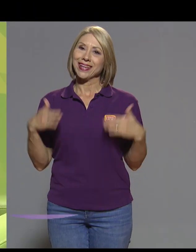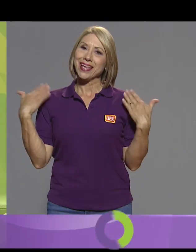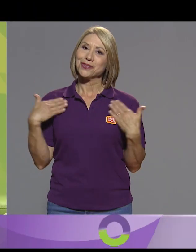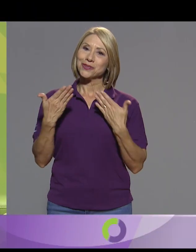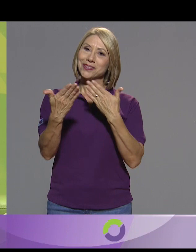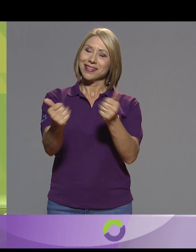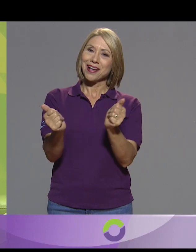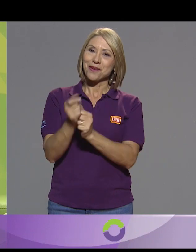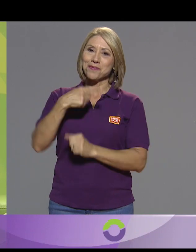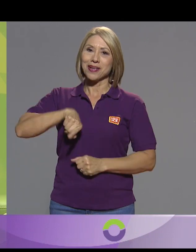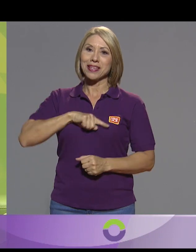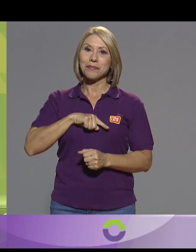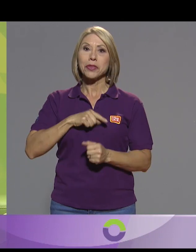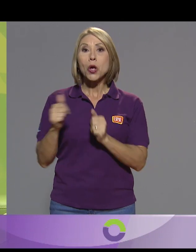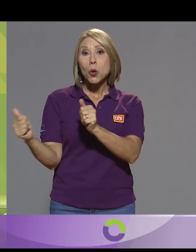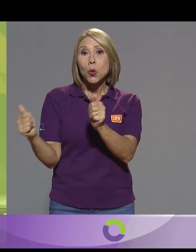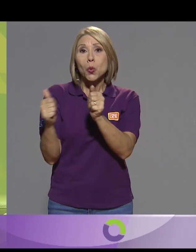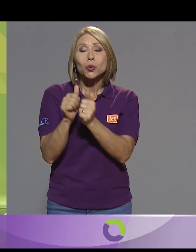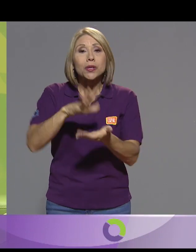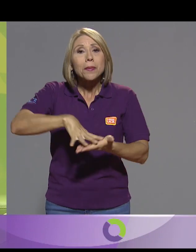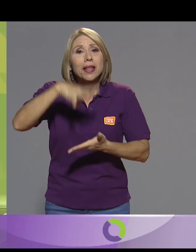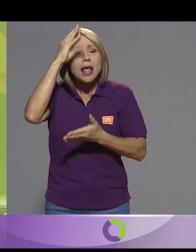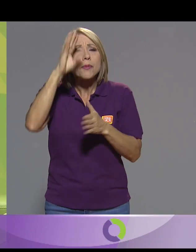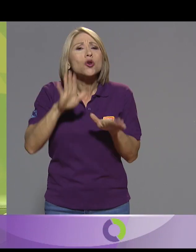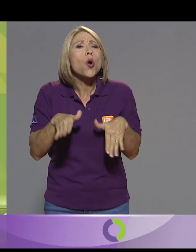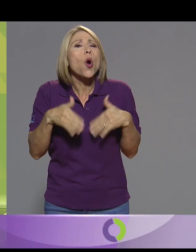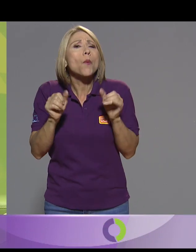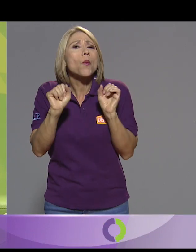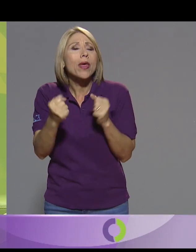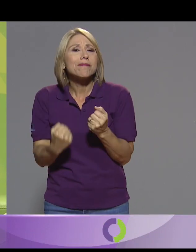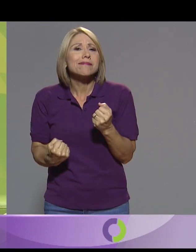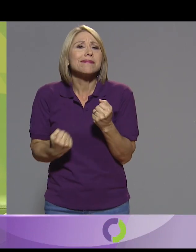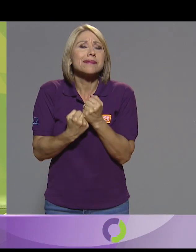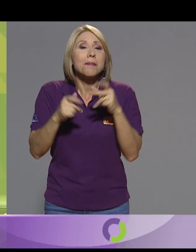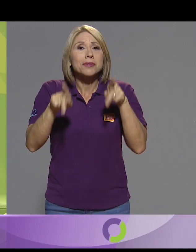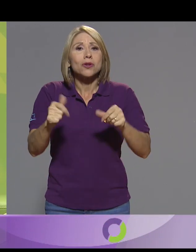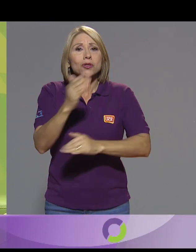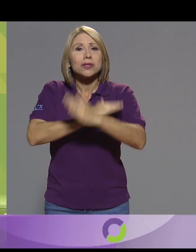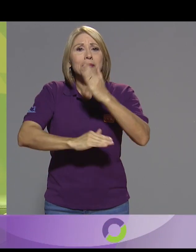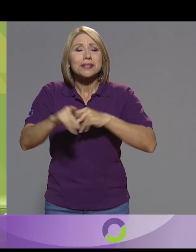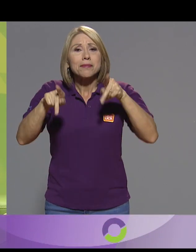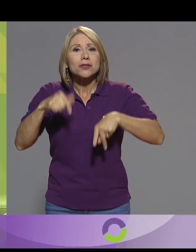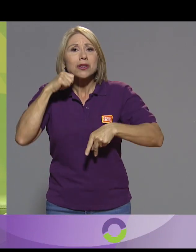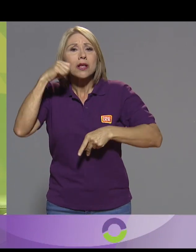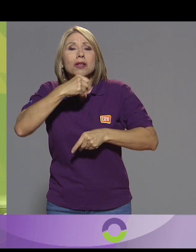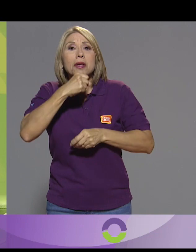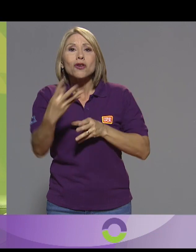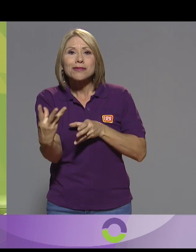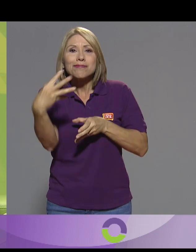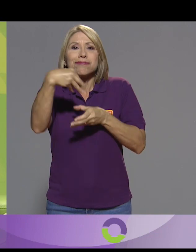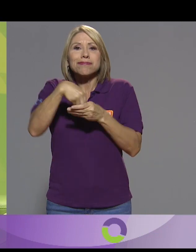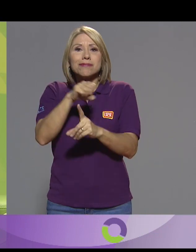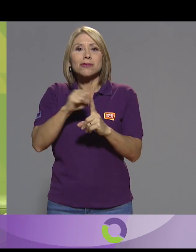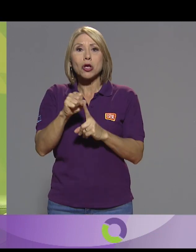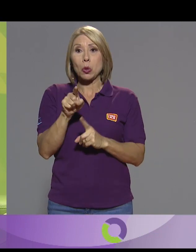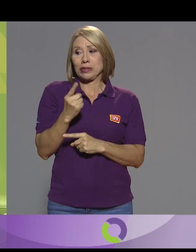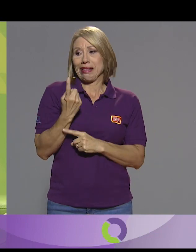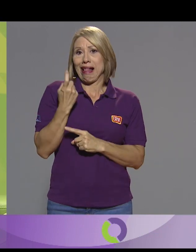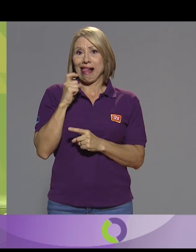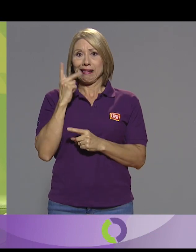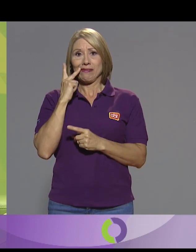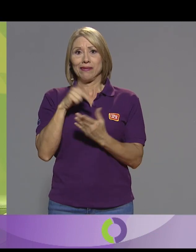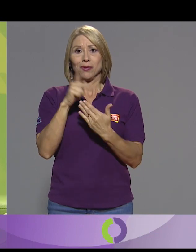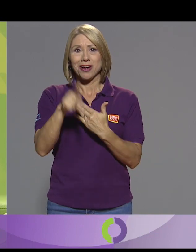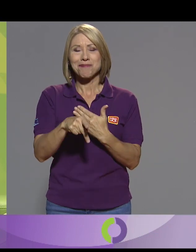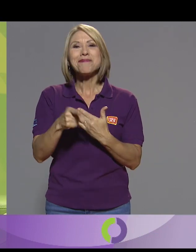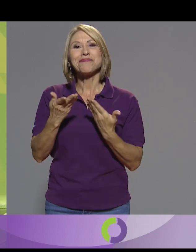qué gusto que nos acompañe aprendamos juntos cómo aportar a la inclusión de las personas con discapacidad de personas adultas mayores si se acaba de incorporar a nuestra